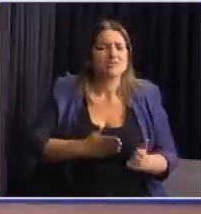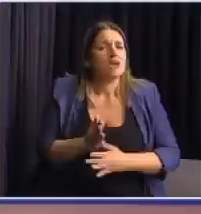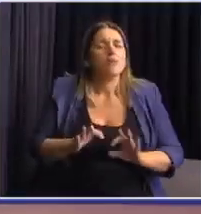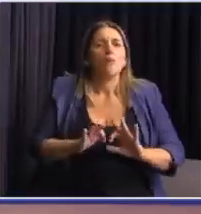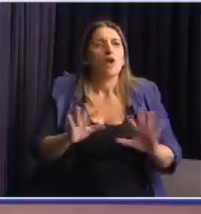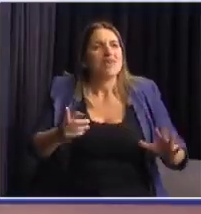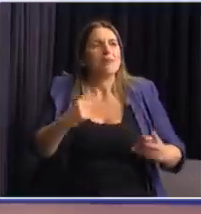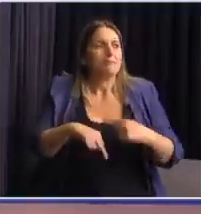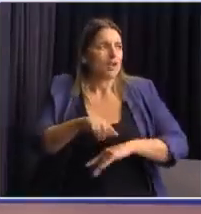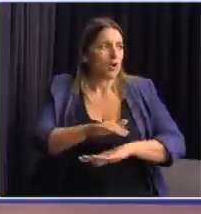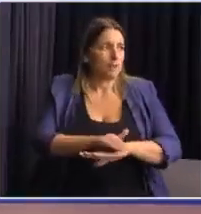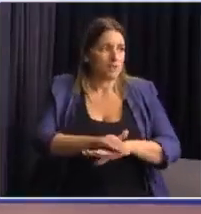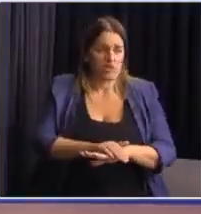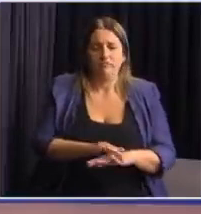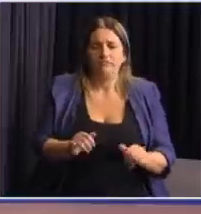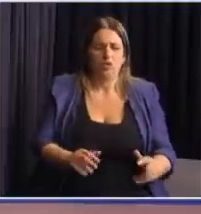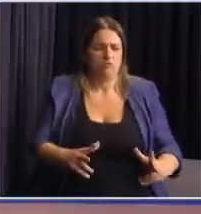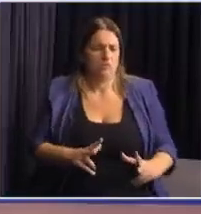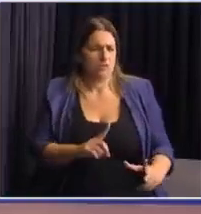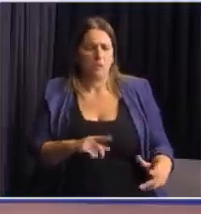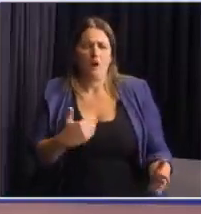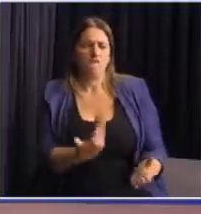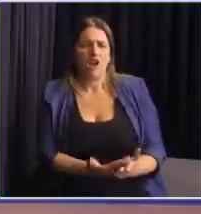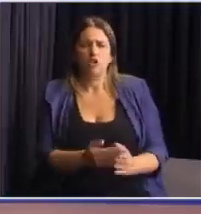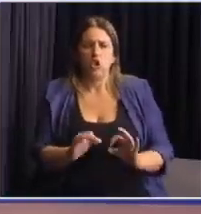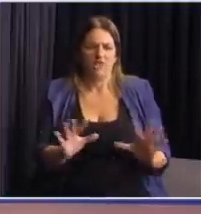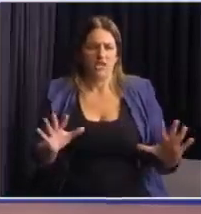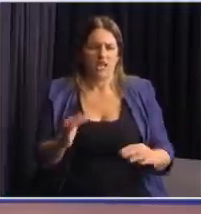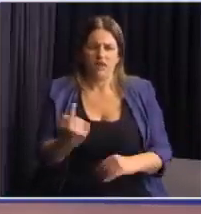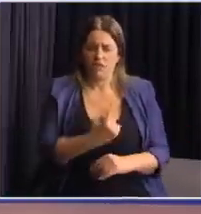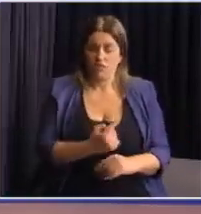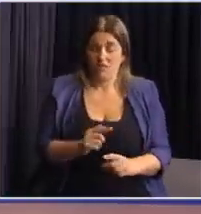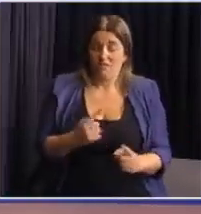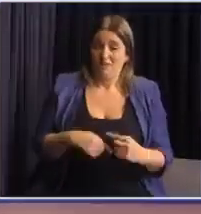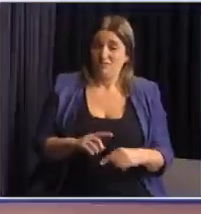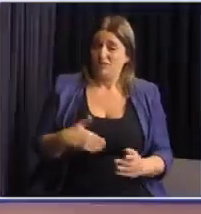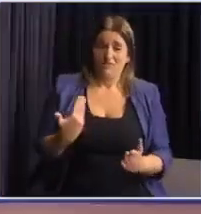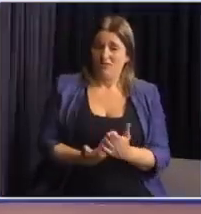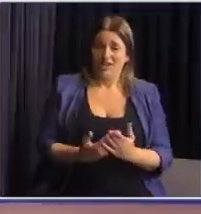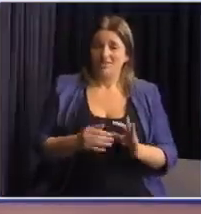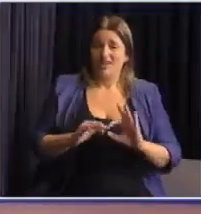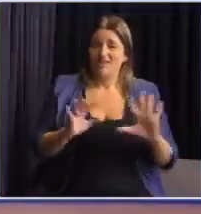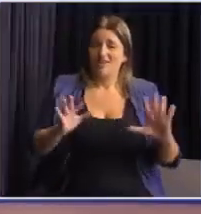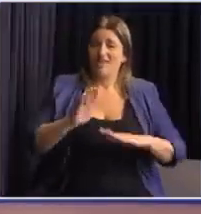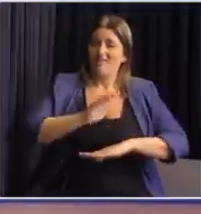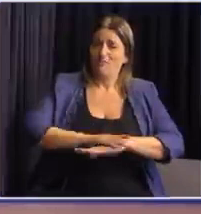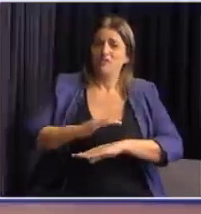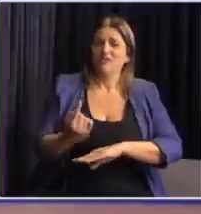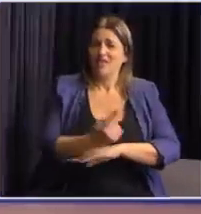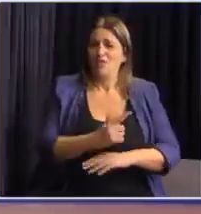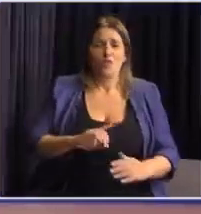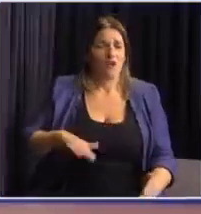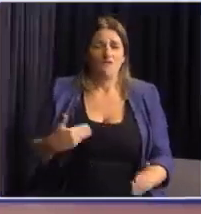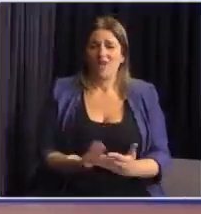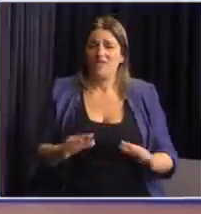Entonces, he escuchado ahí, fracasó la libertad responsable. Si fracasa la libertad responsable, fracasa la humanidad. Fracasa la vida